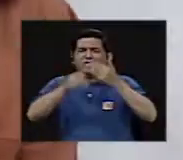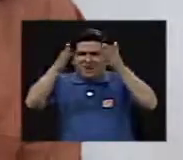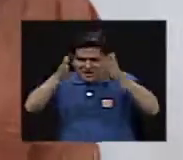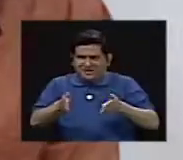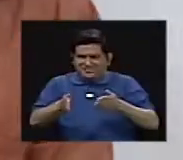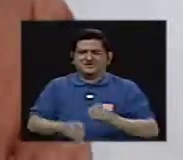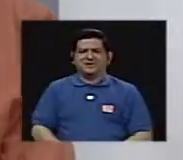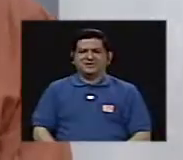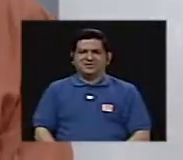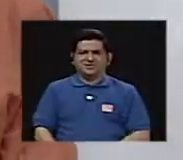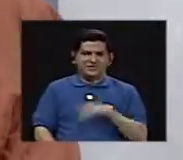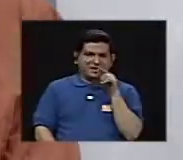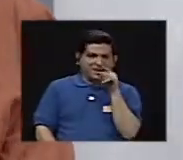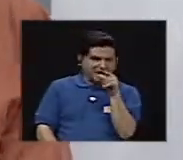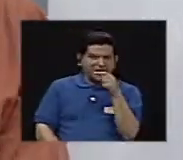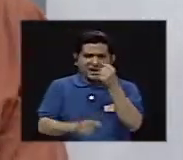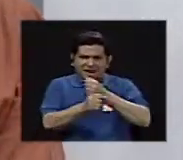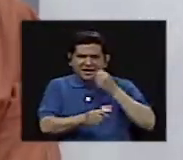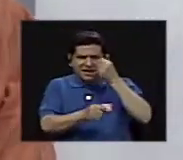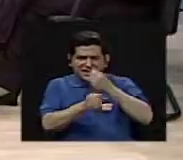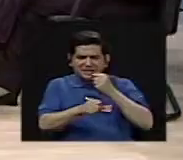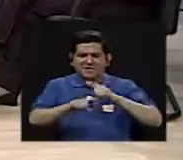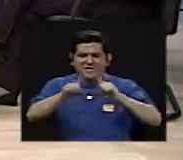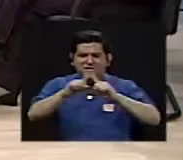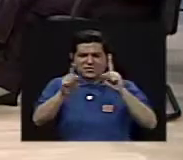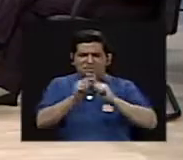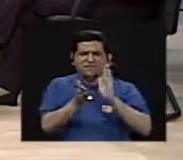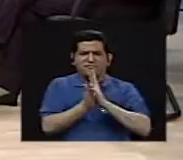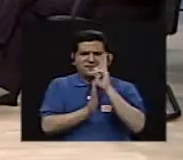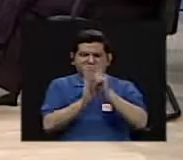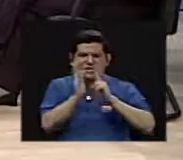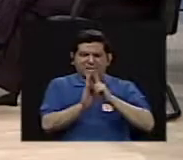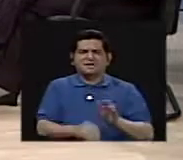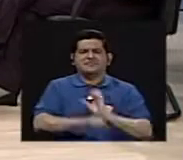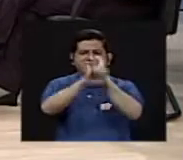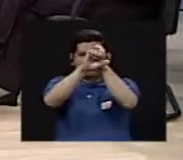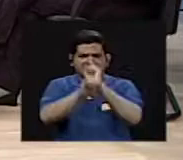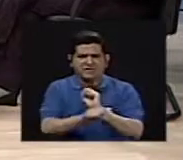Así es, sí, como realizador de esta serie de documentales de tradiciones de la UNED.